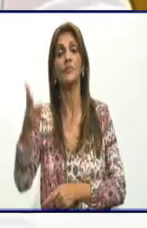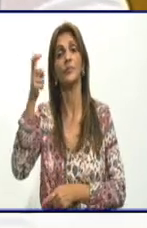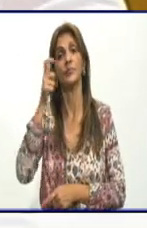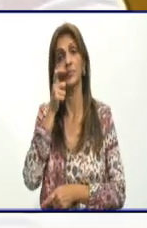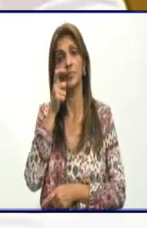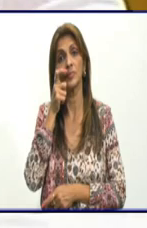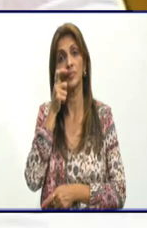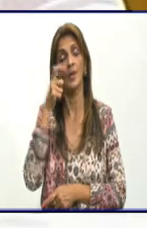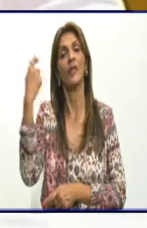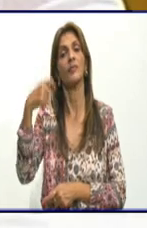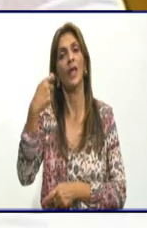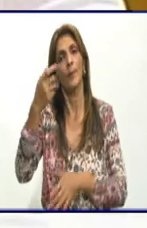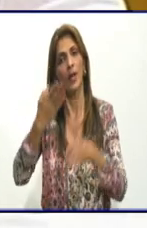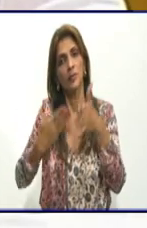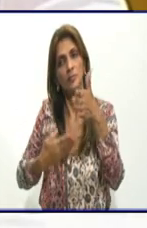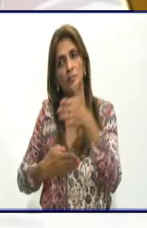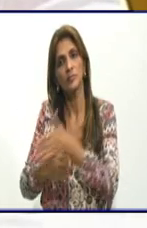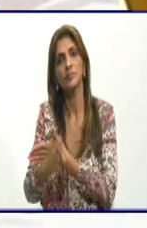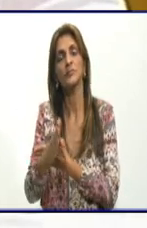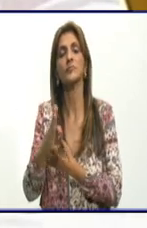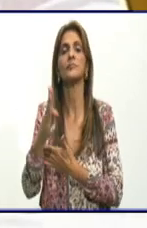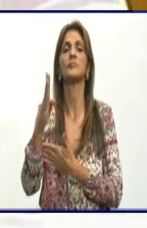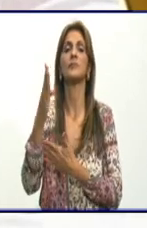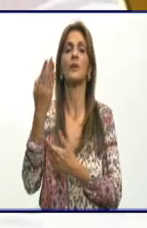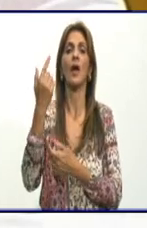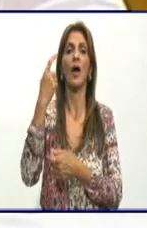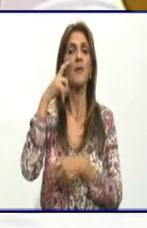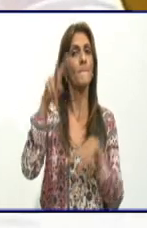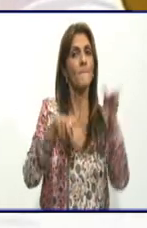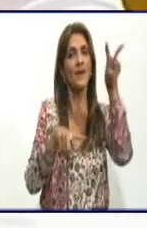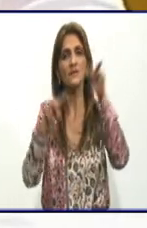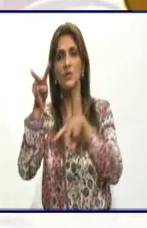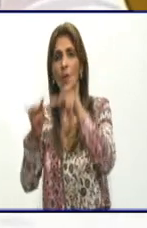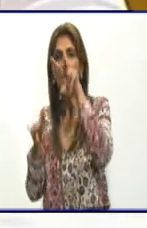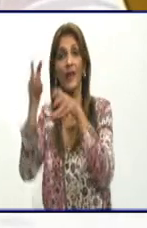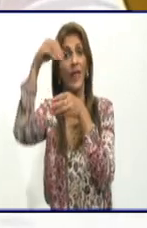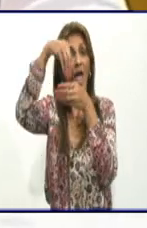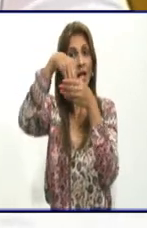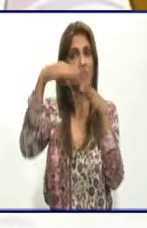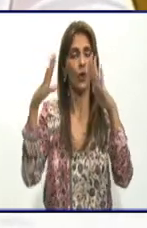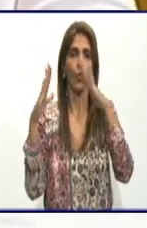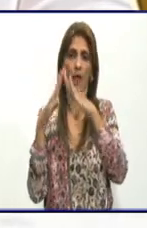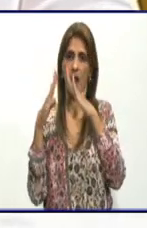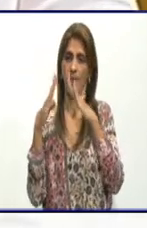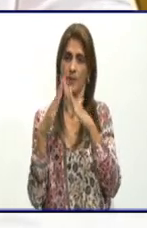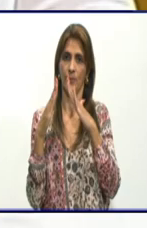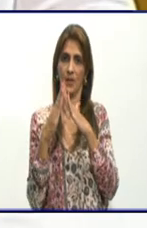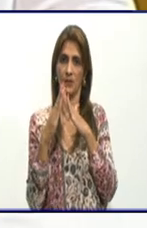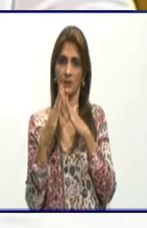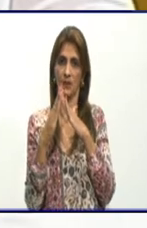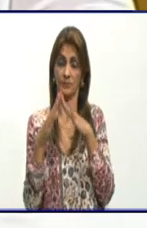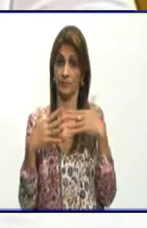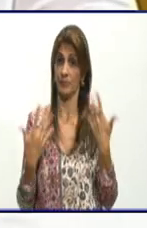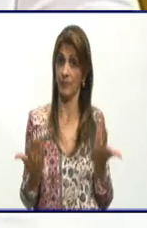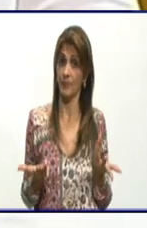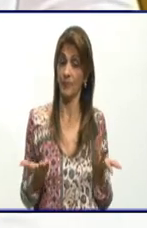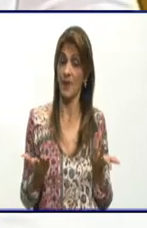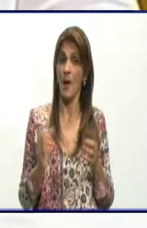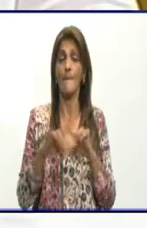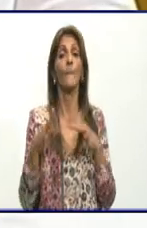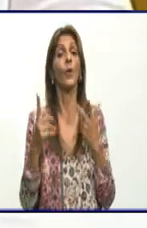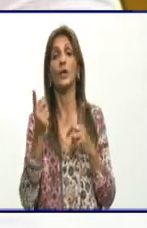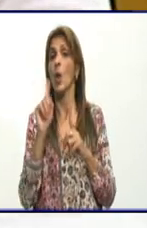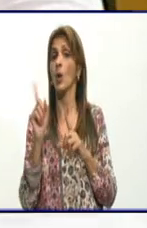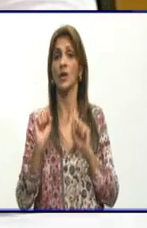llegar a la vivienda para hacer la inspección. Lógicamente, lo que no se controla, no se